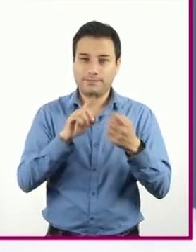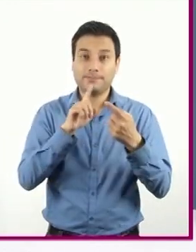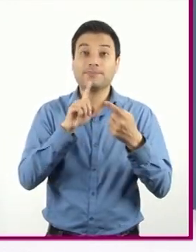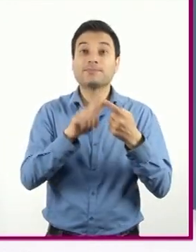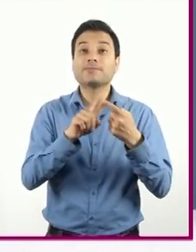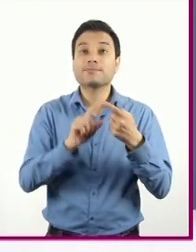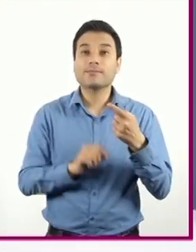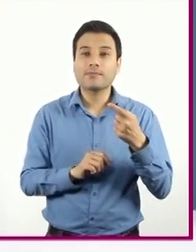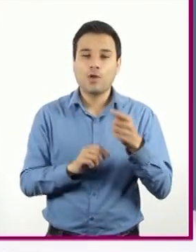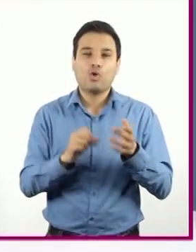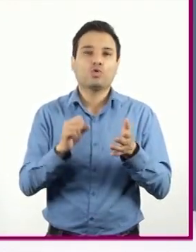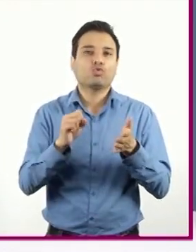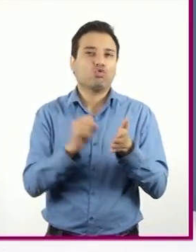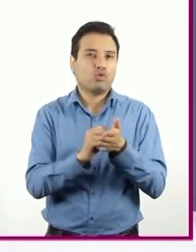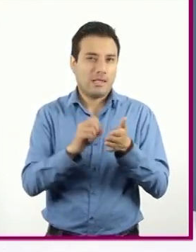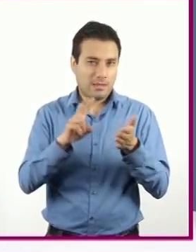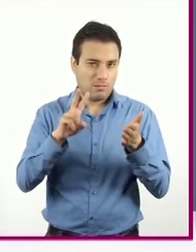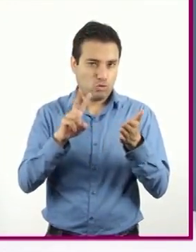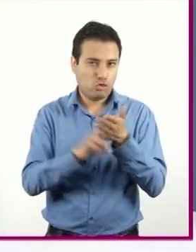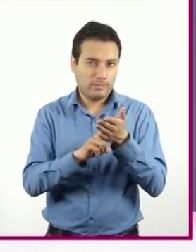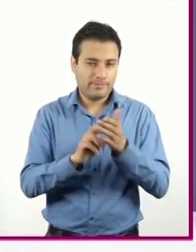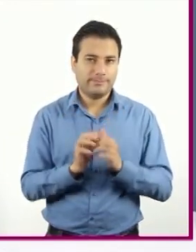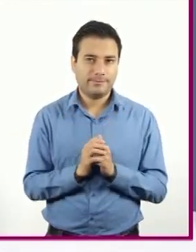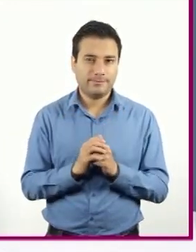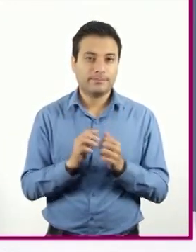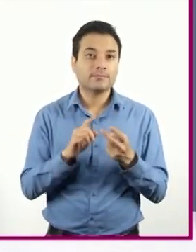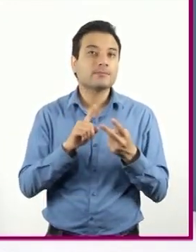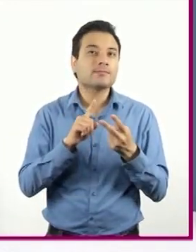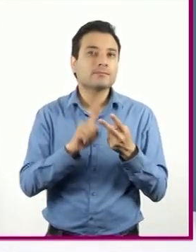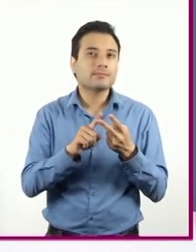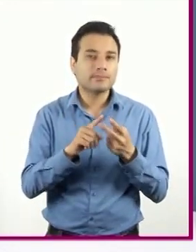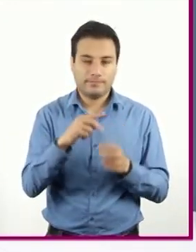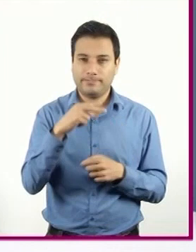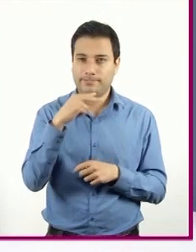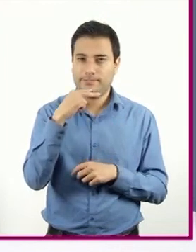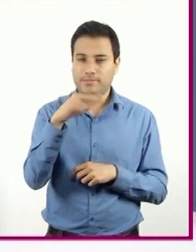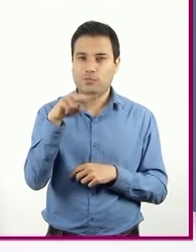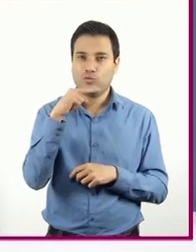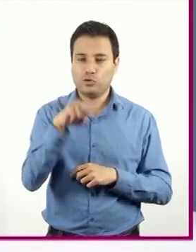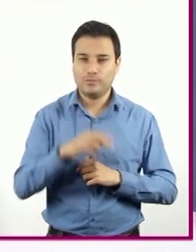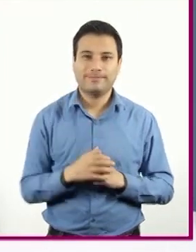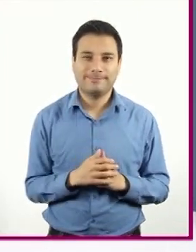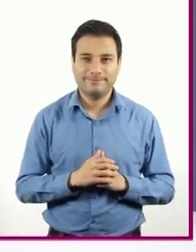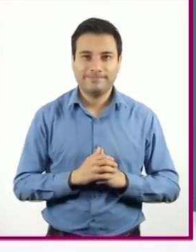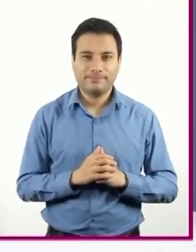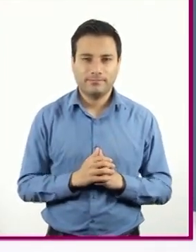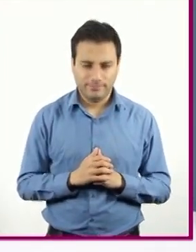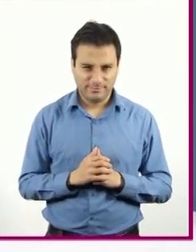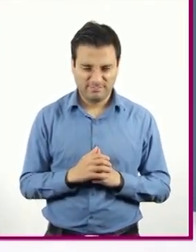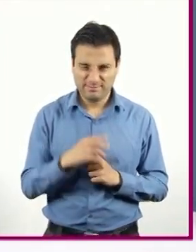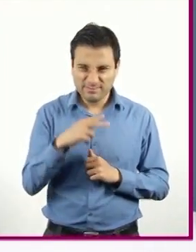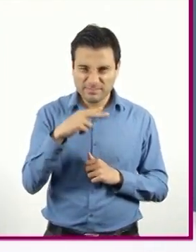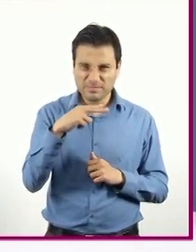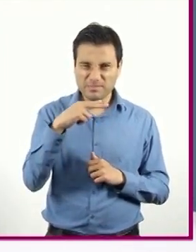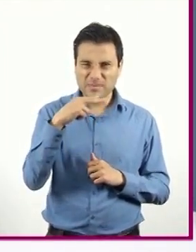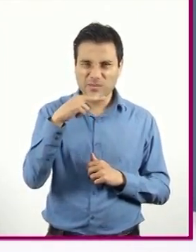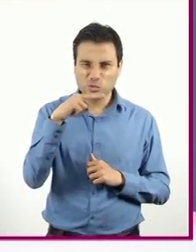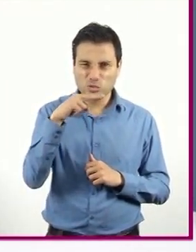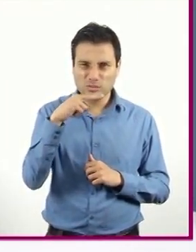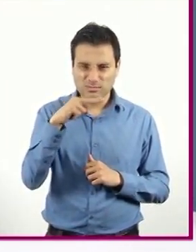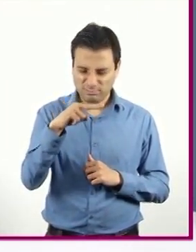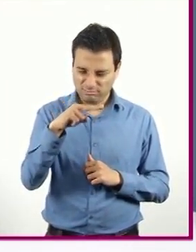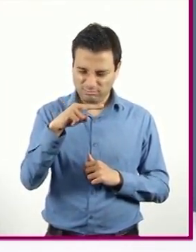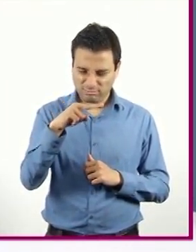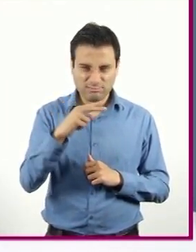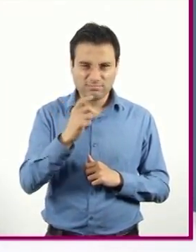los sustantivos y el de los verbos. Los verbos son